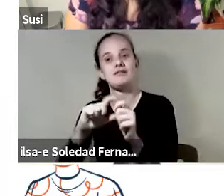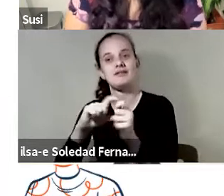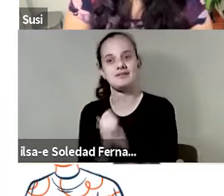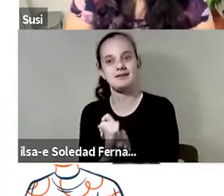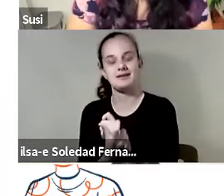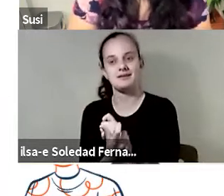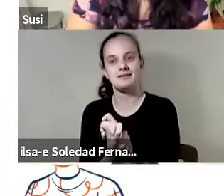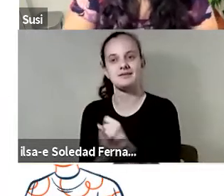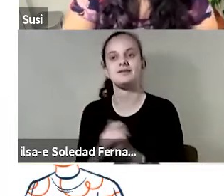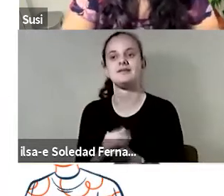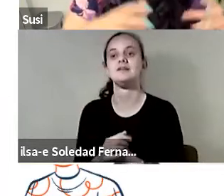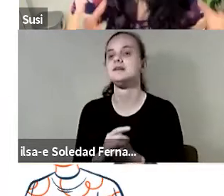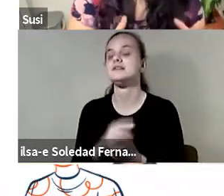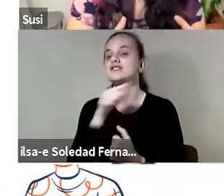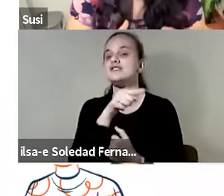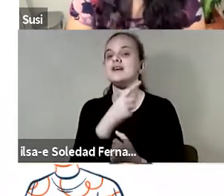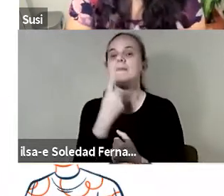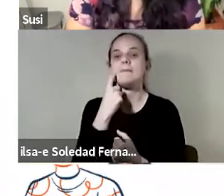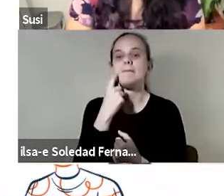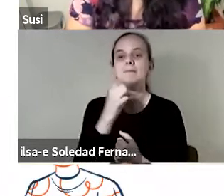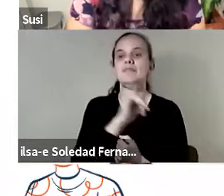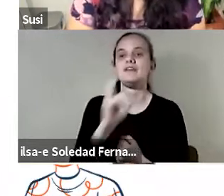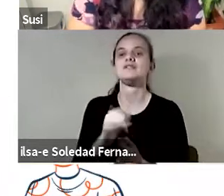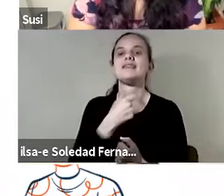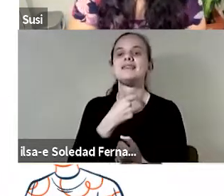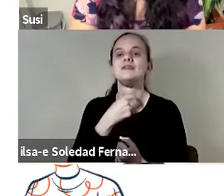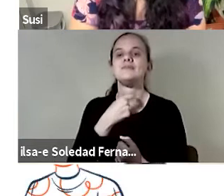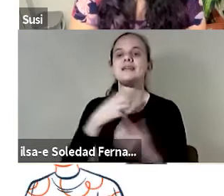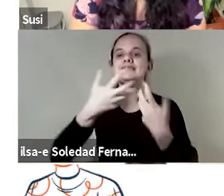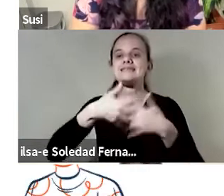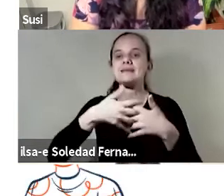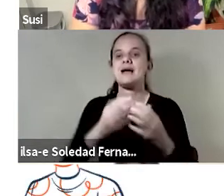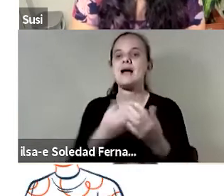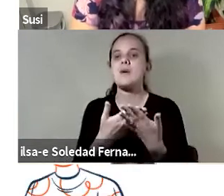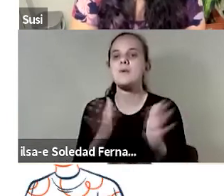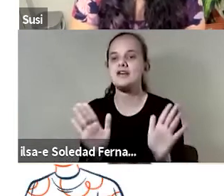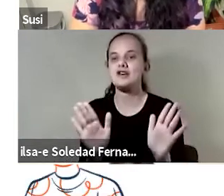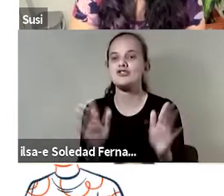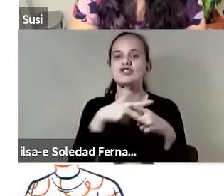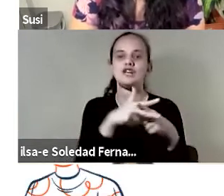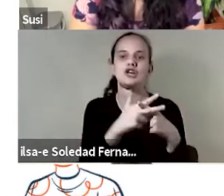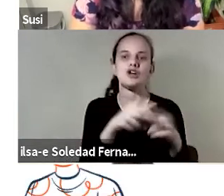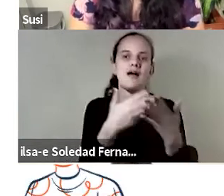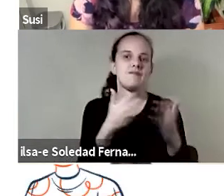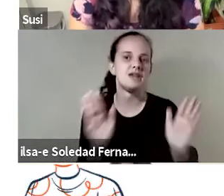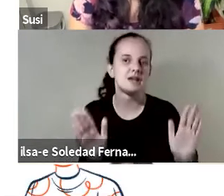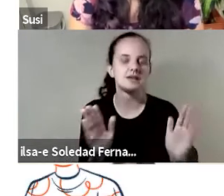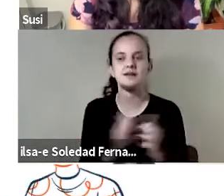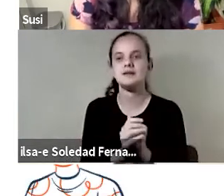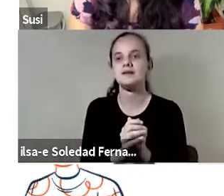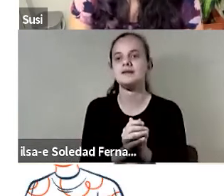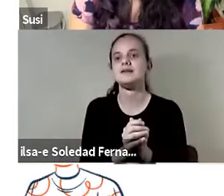activamente y moldear Internet. Entonces, por eso, lo que él quería hacer era crear